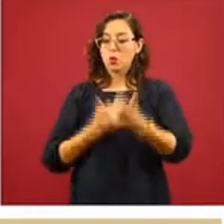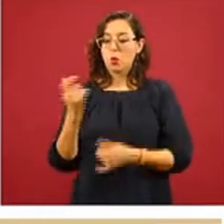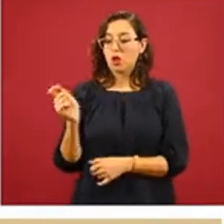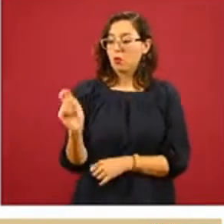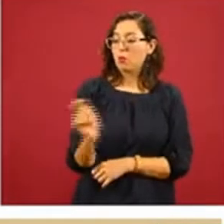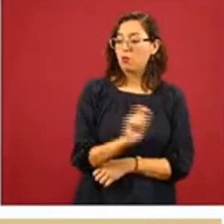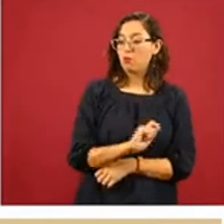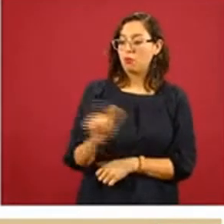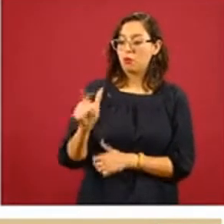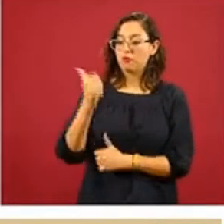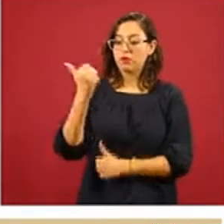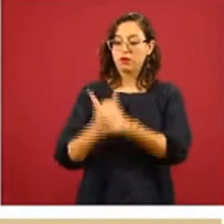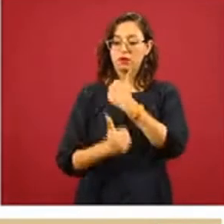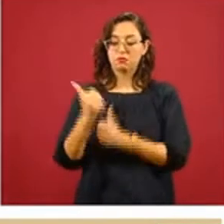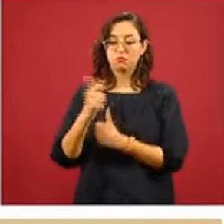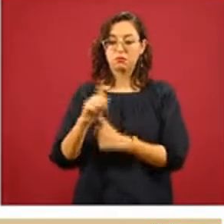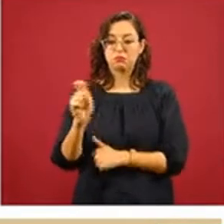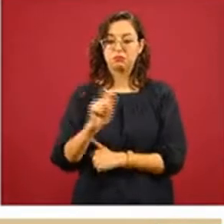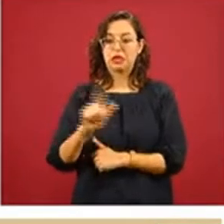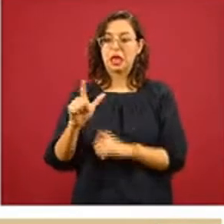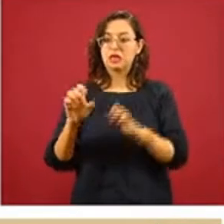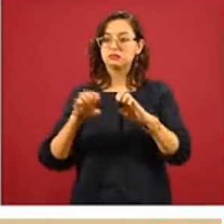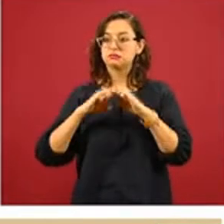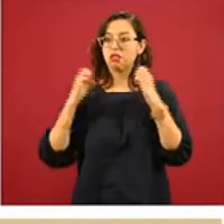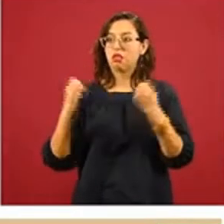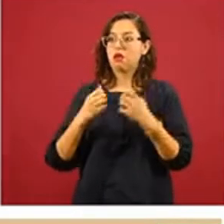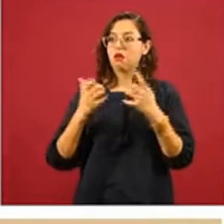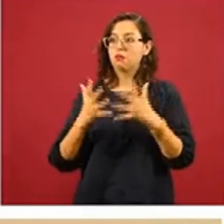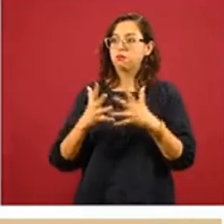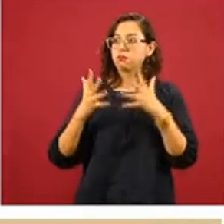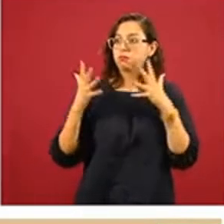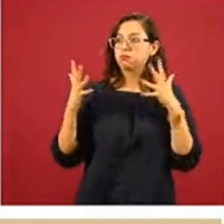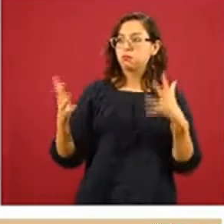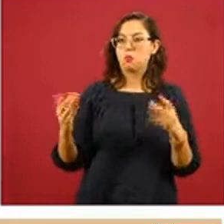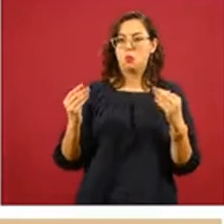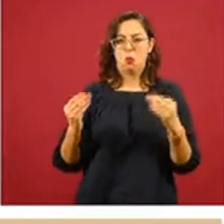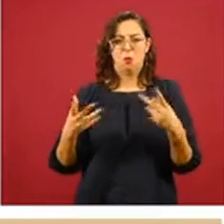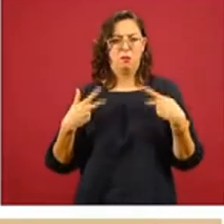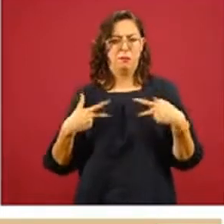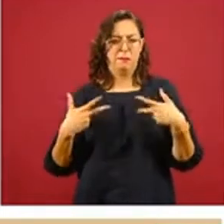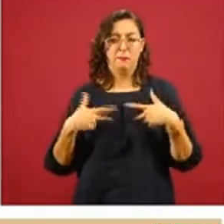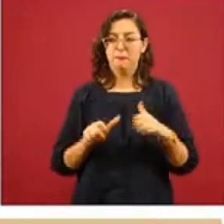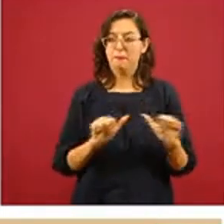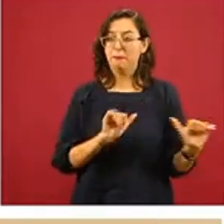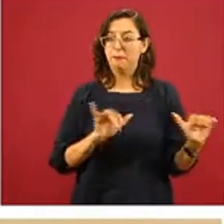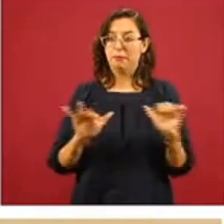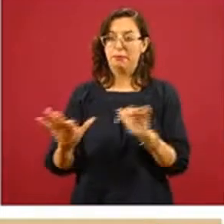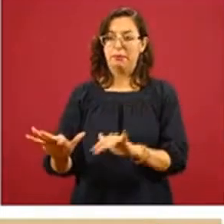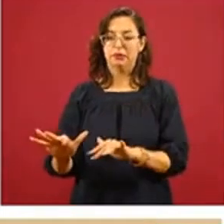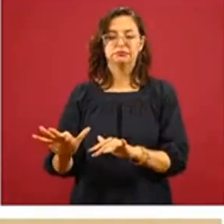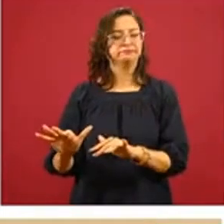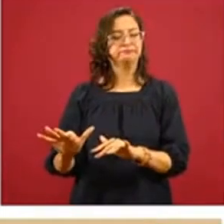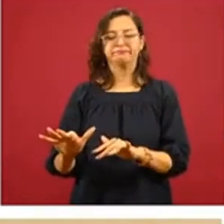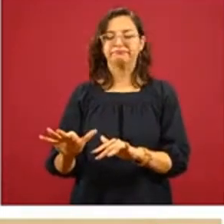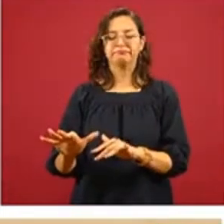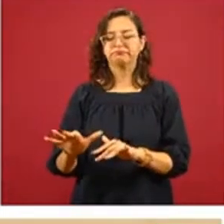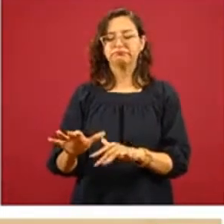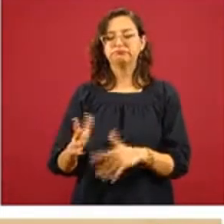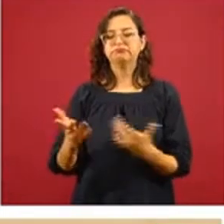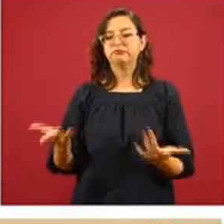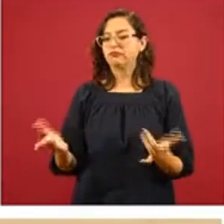todo aquellos que se llevan a cabo en grandes estadios y que concentran entonces una cantidad importante de personas, se